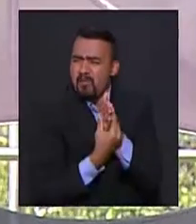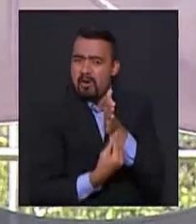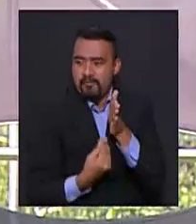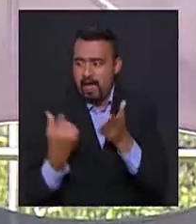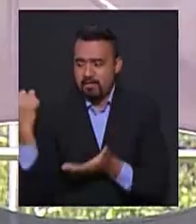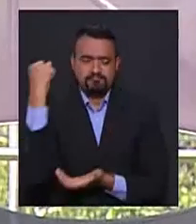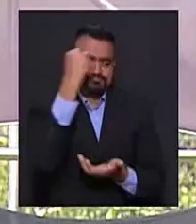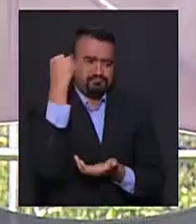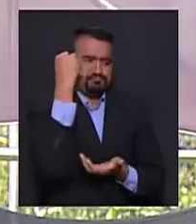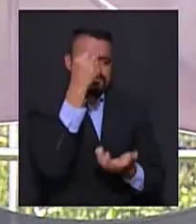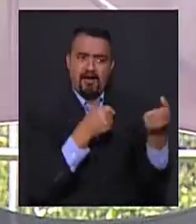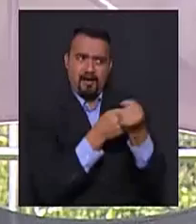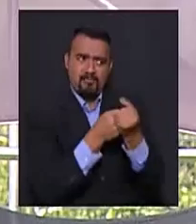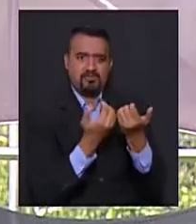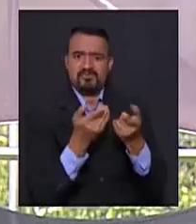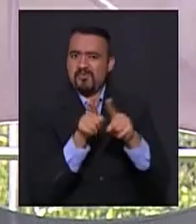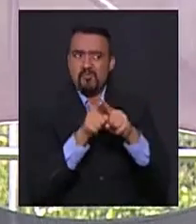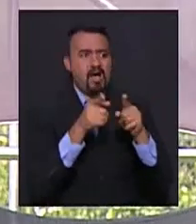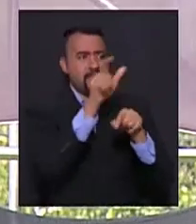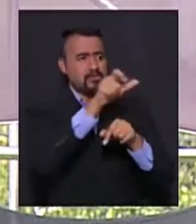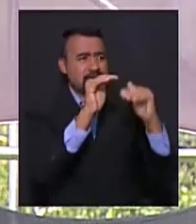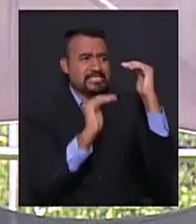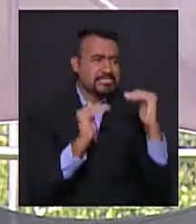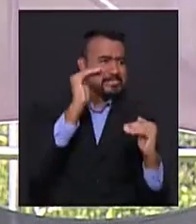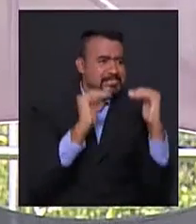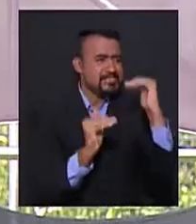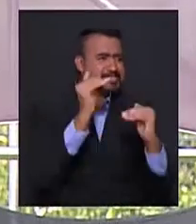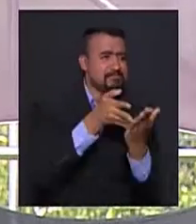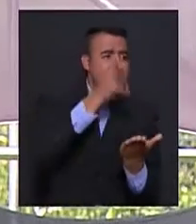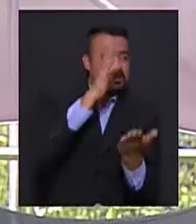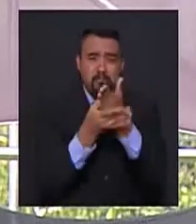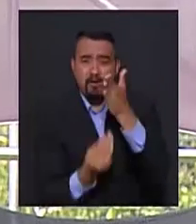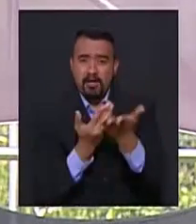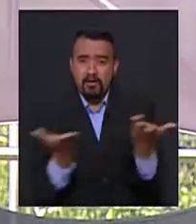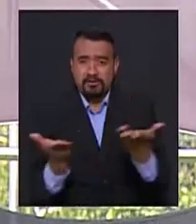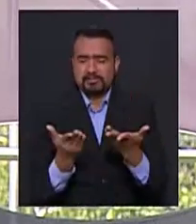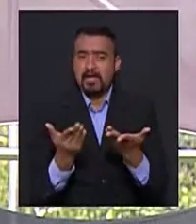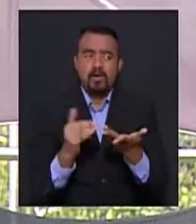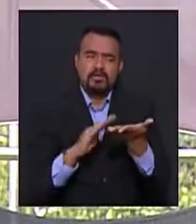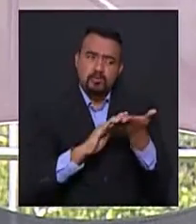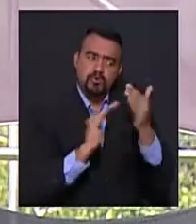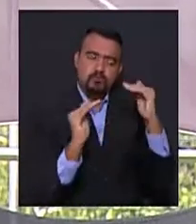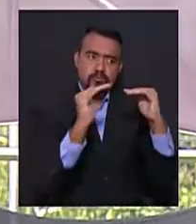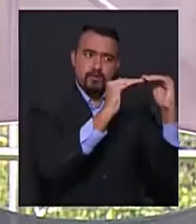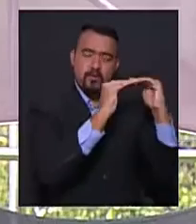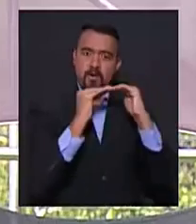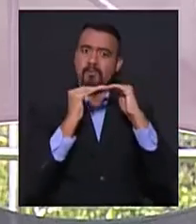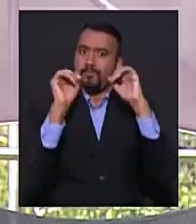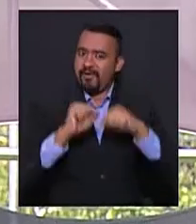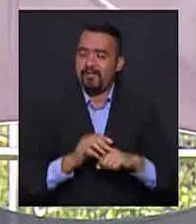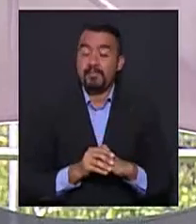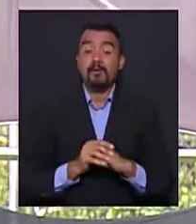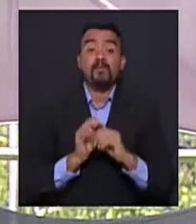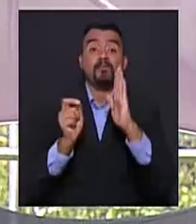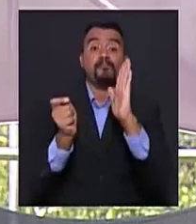las brechas de inequidades que aún existen en nuestra ciudad. No obstante, hay una barrera